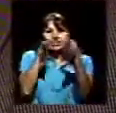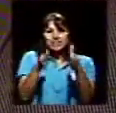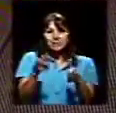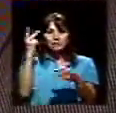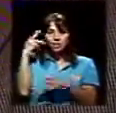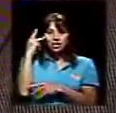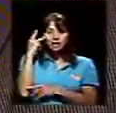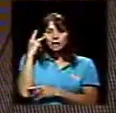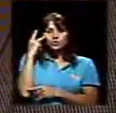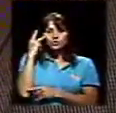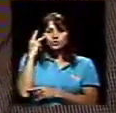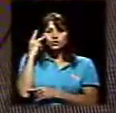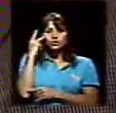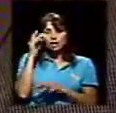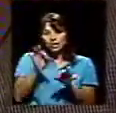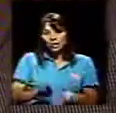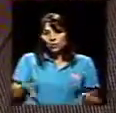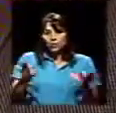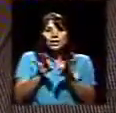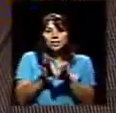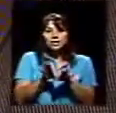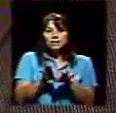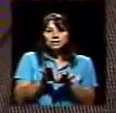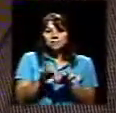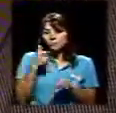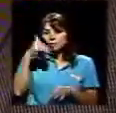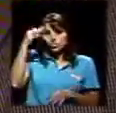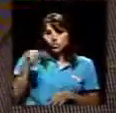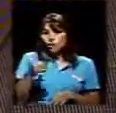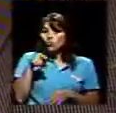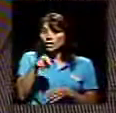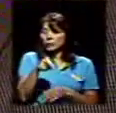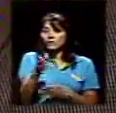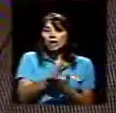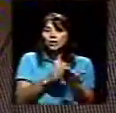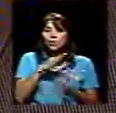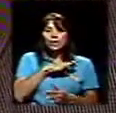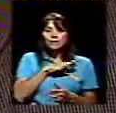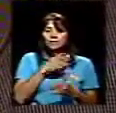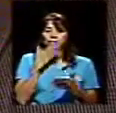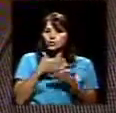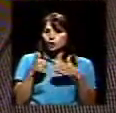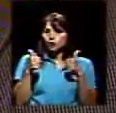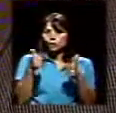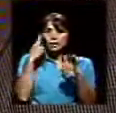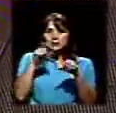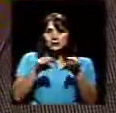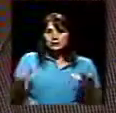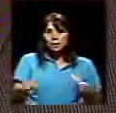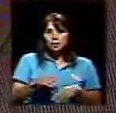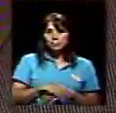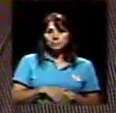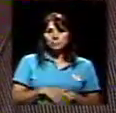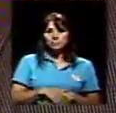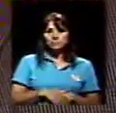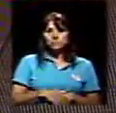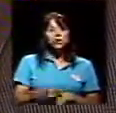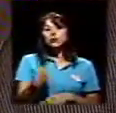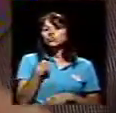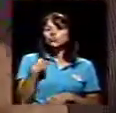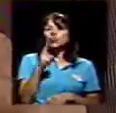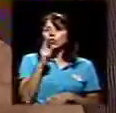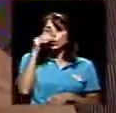partidos importantes me parece una cosa beneficiosa para el sistema y no creo que